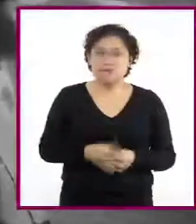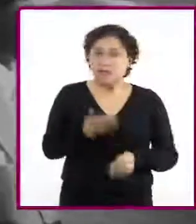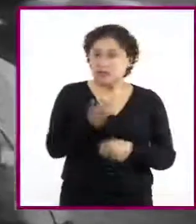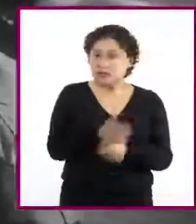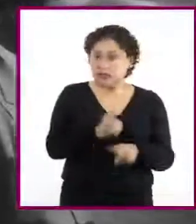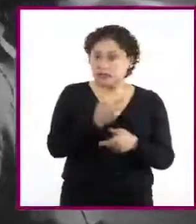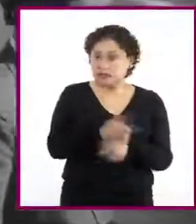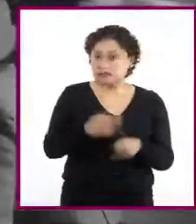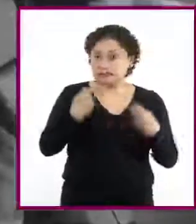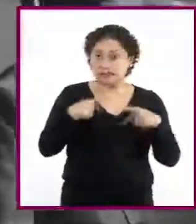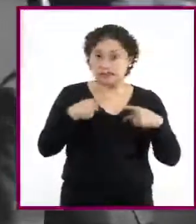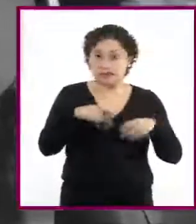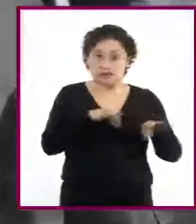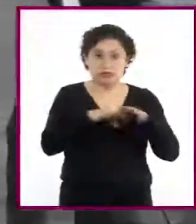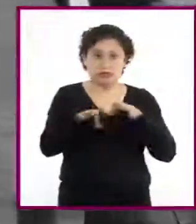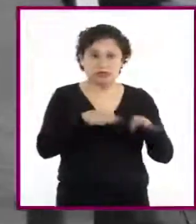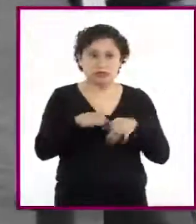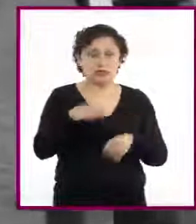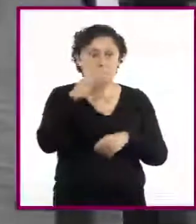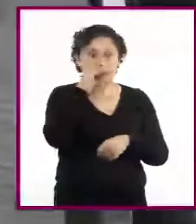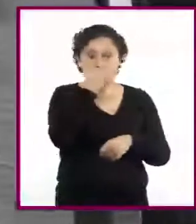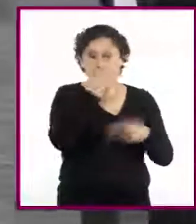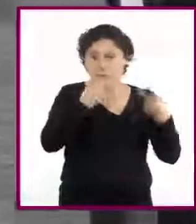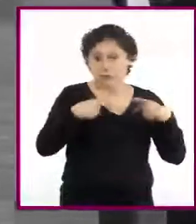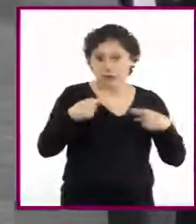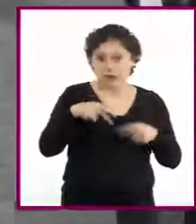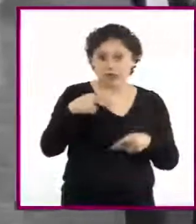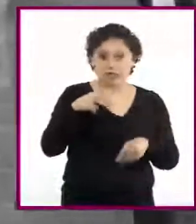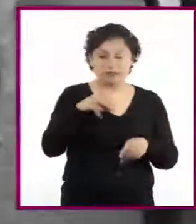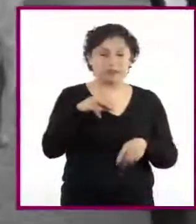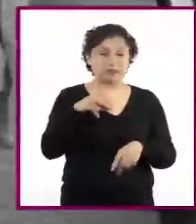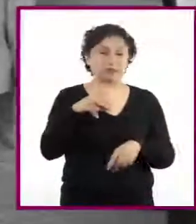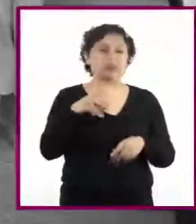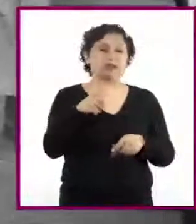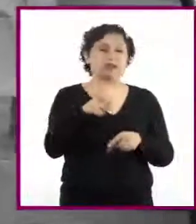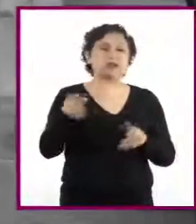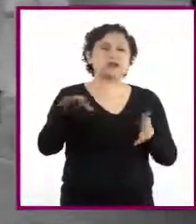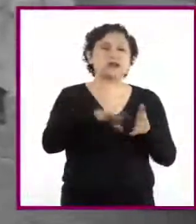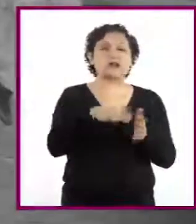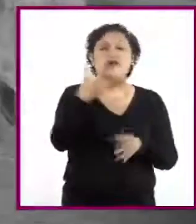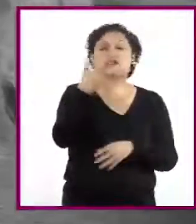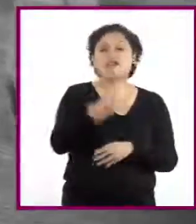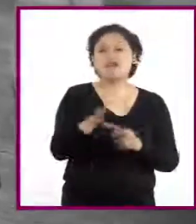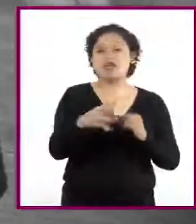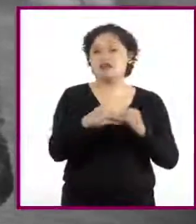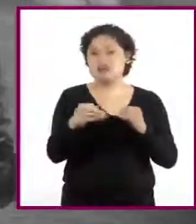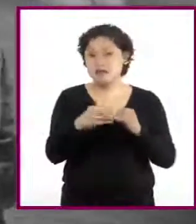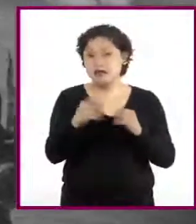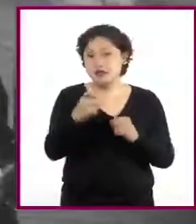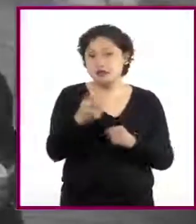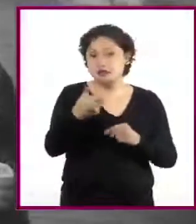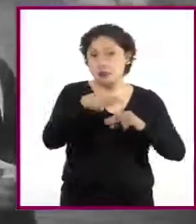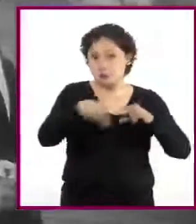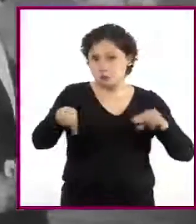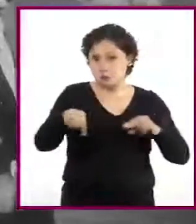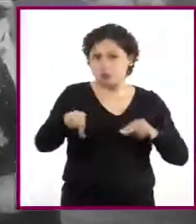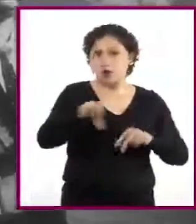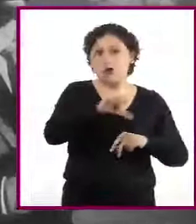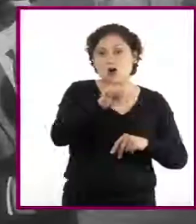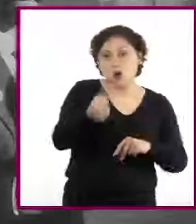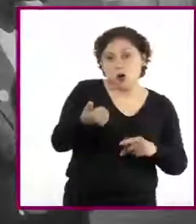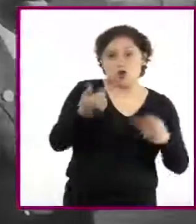negros cobraban a sus clientes negros 10 centavos, que era el precio de un boleto de camión. Algunos caminaban hasta